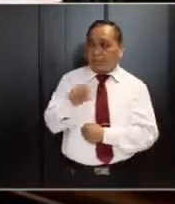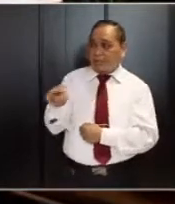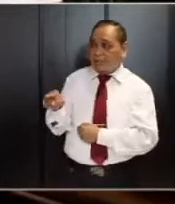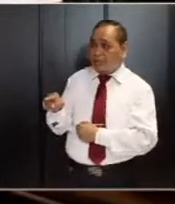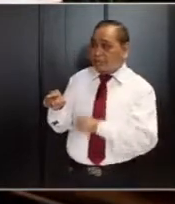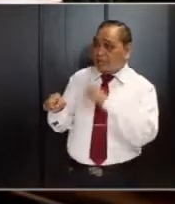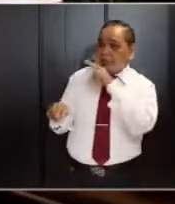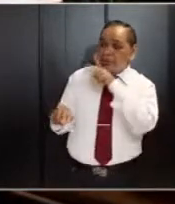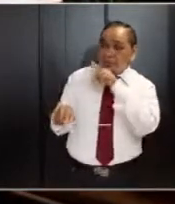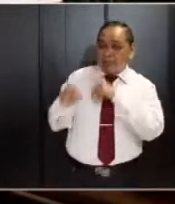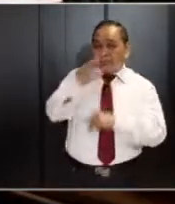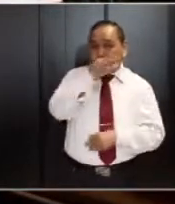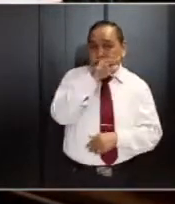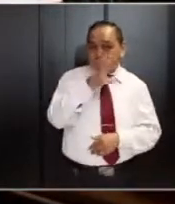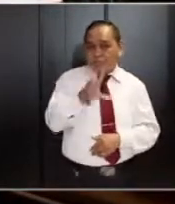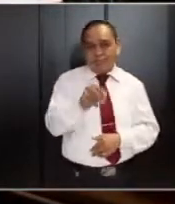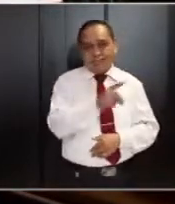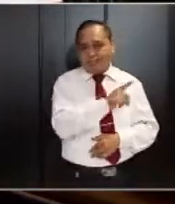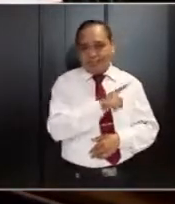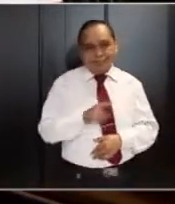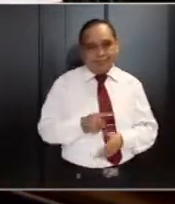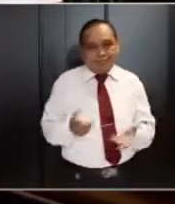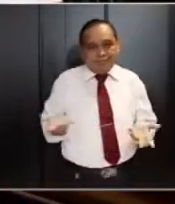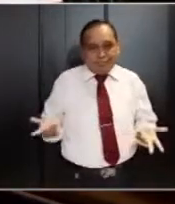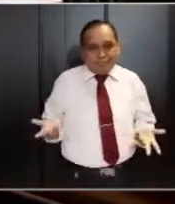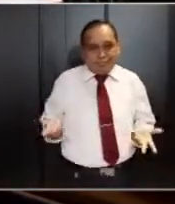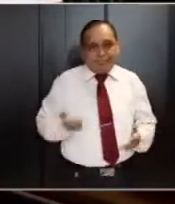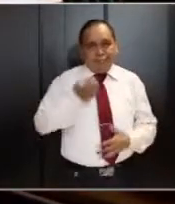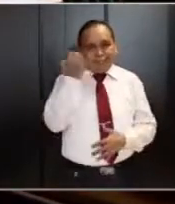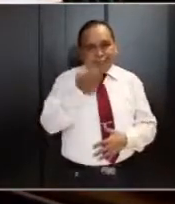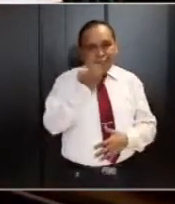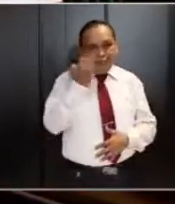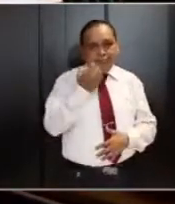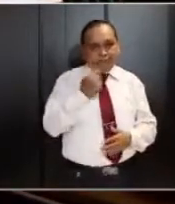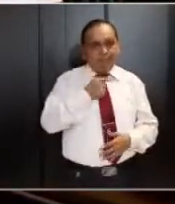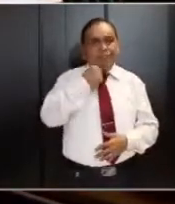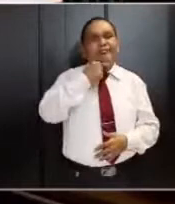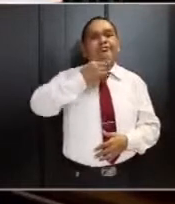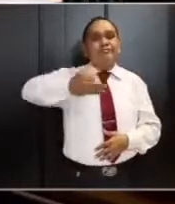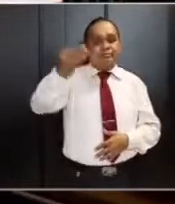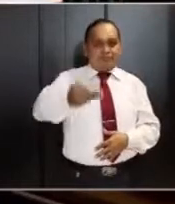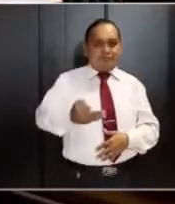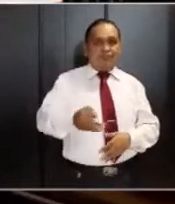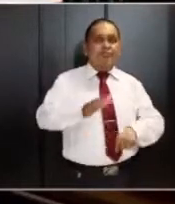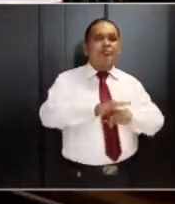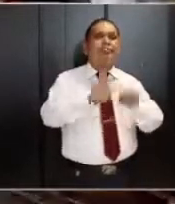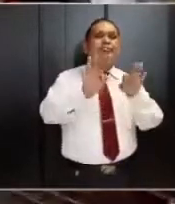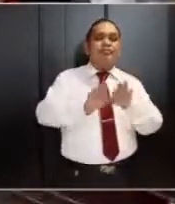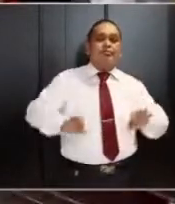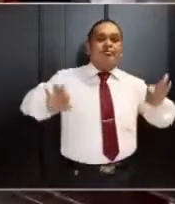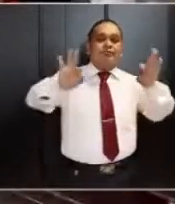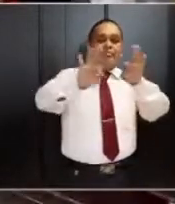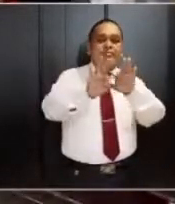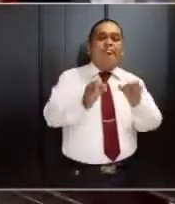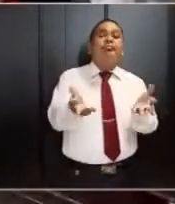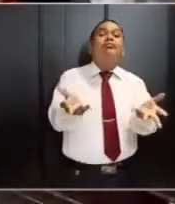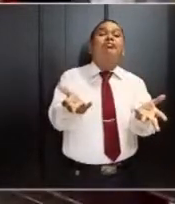tienes razón, sí. Y no vamos a permitir que las escuelas deben estar muy dignas, ¿no? Yo sí, creo que sí. Eso es importante. Y sobre todo si